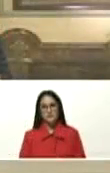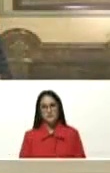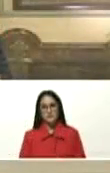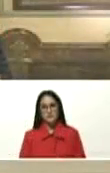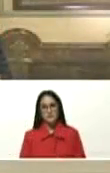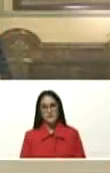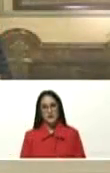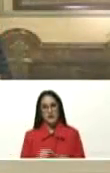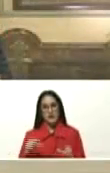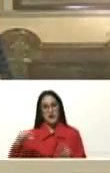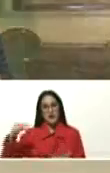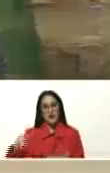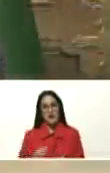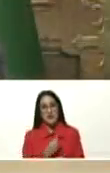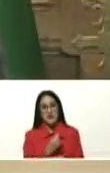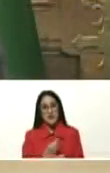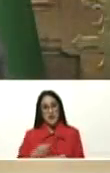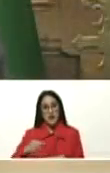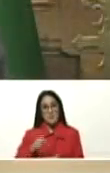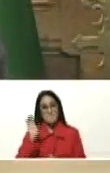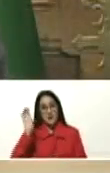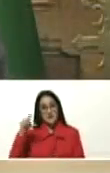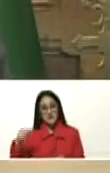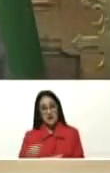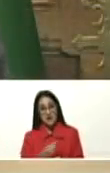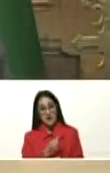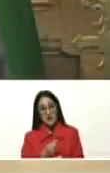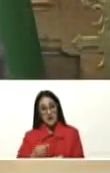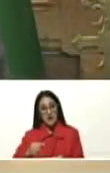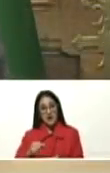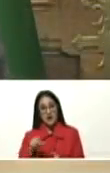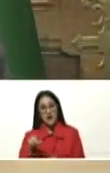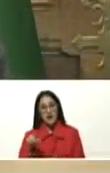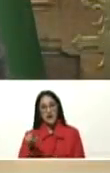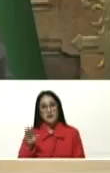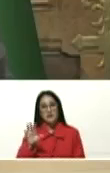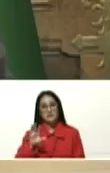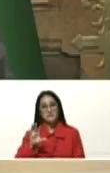Guinea-Bissau está en la zona